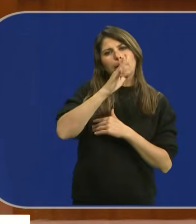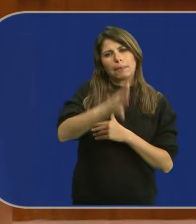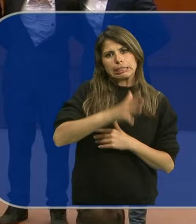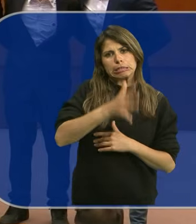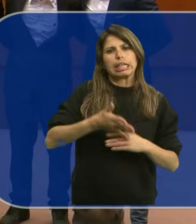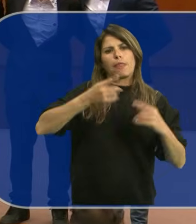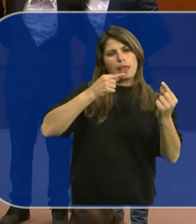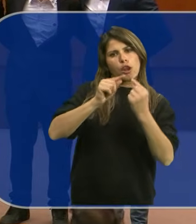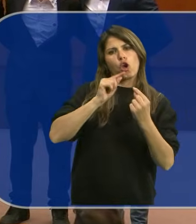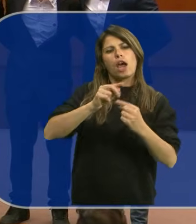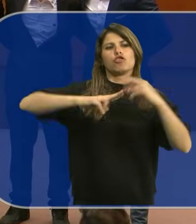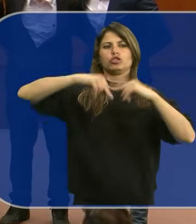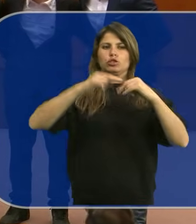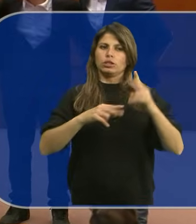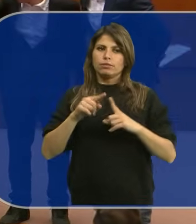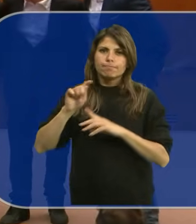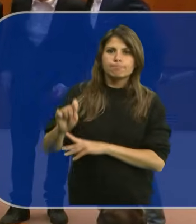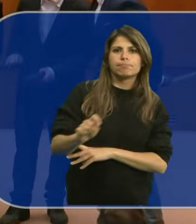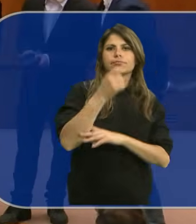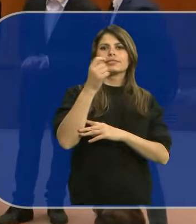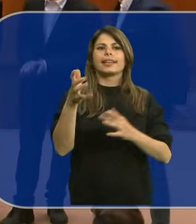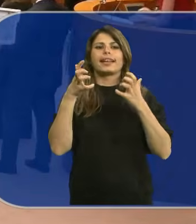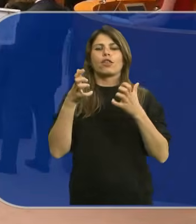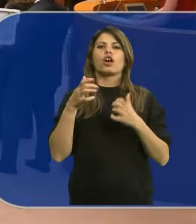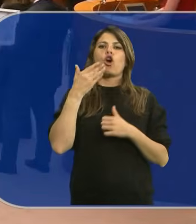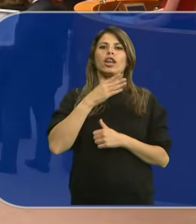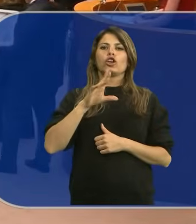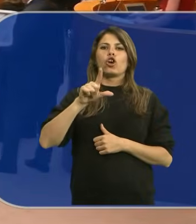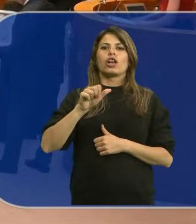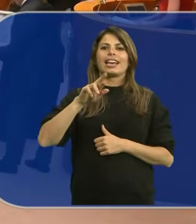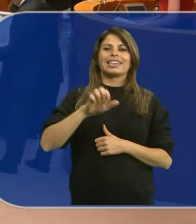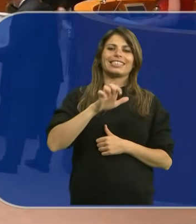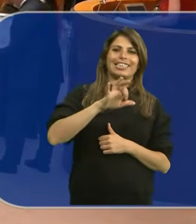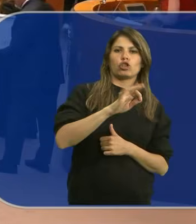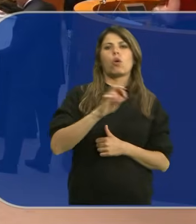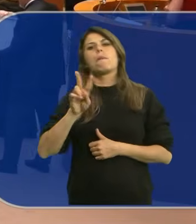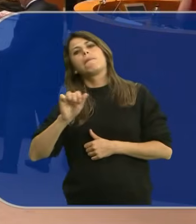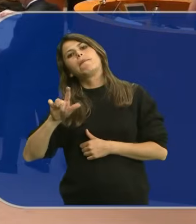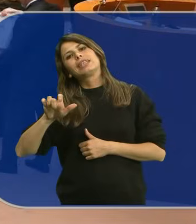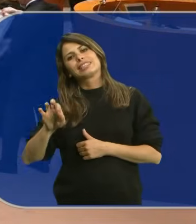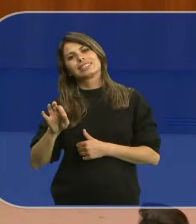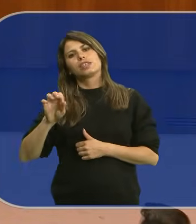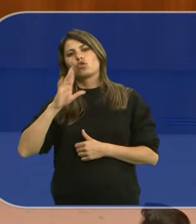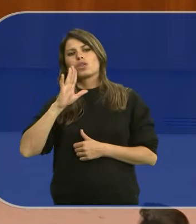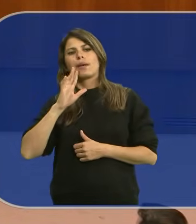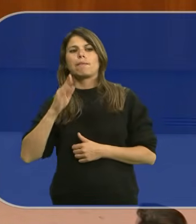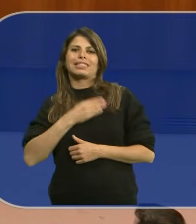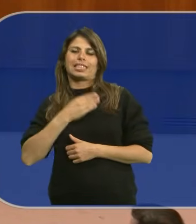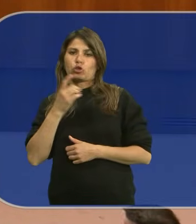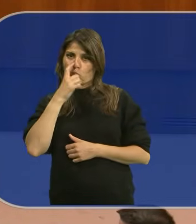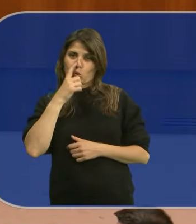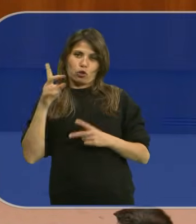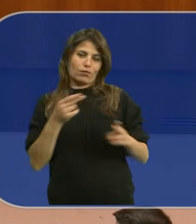la que construye. Como colofón, la designación de los ganadores. El Colegio Claret en ESO y el Valles de Luna en bachillerato. En junio lucharán en la fase